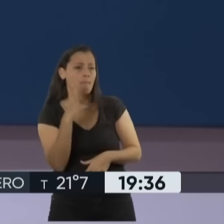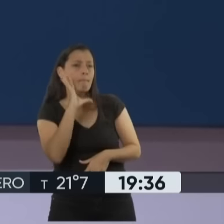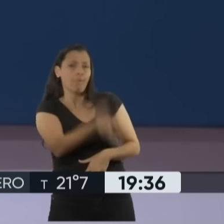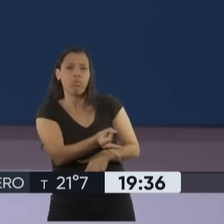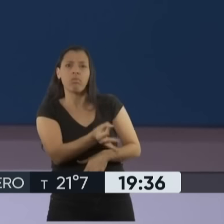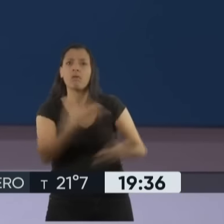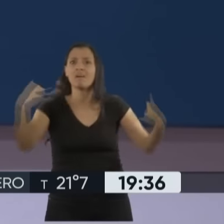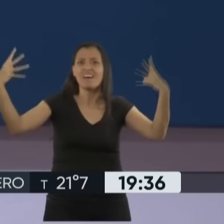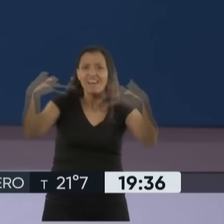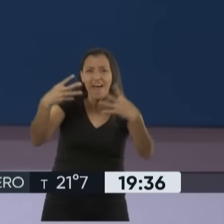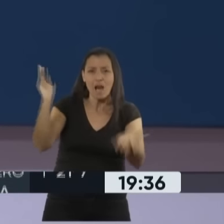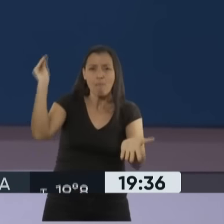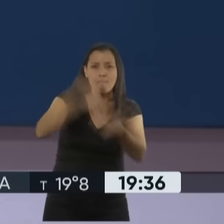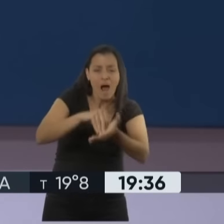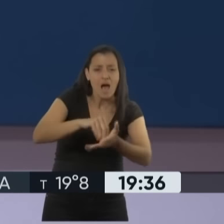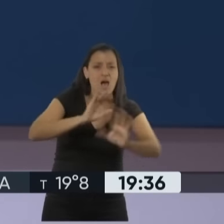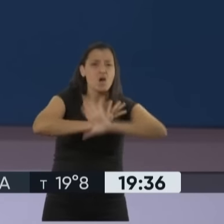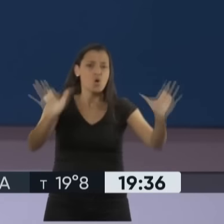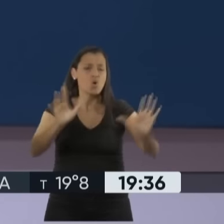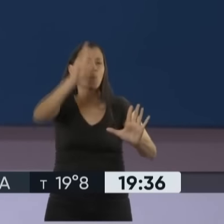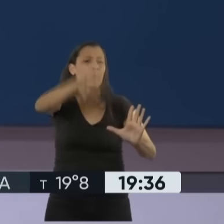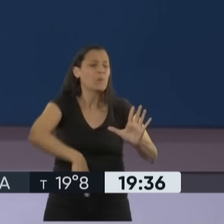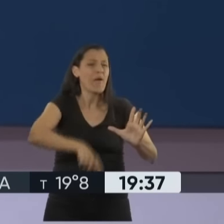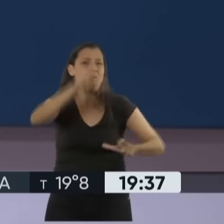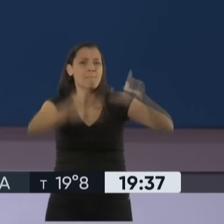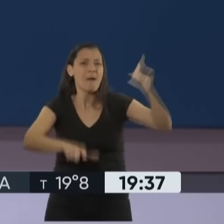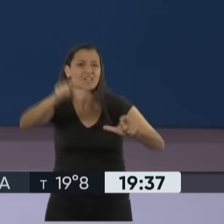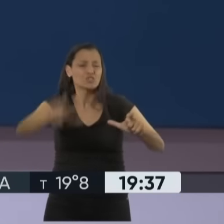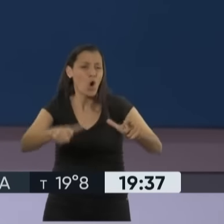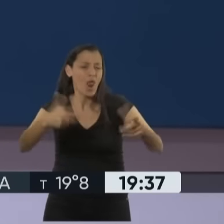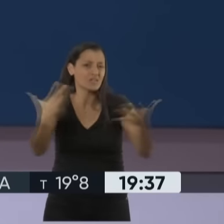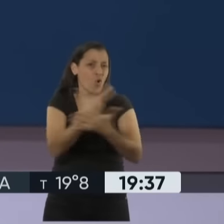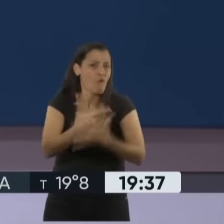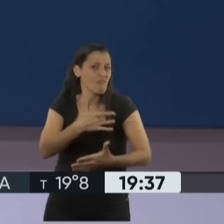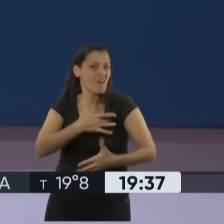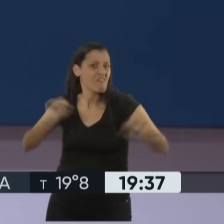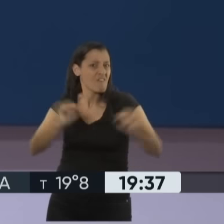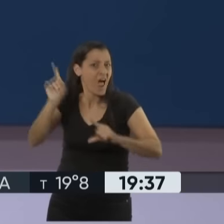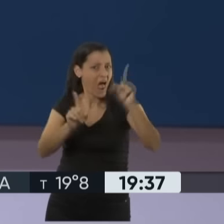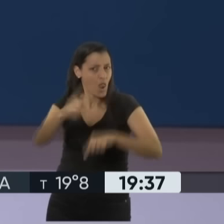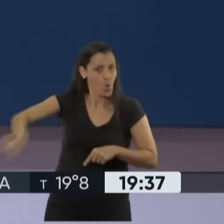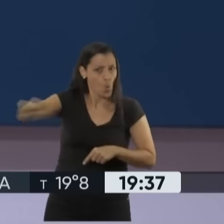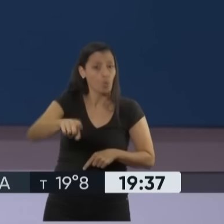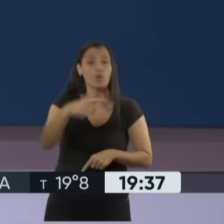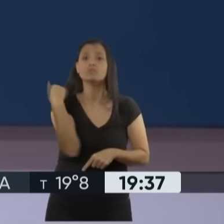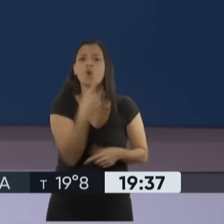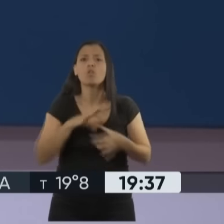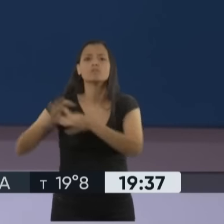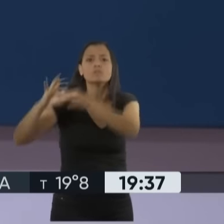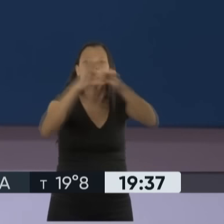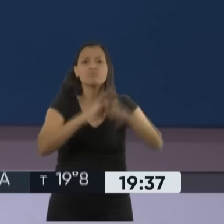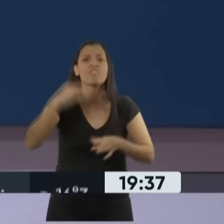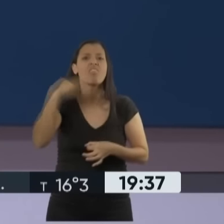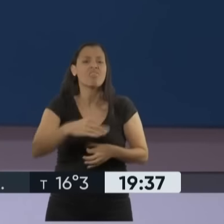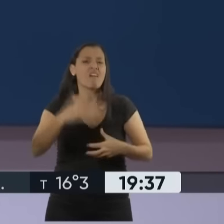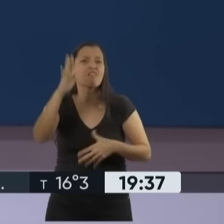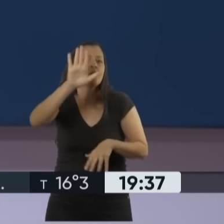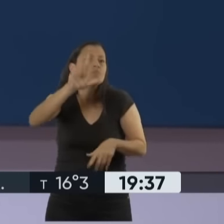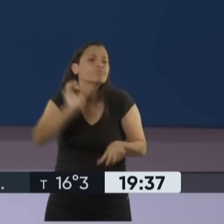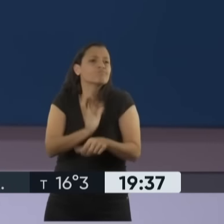como el triunfo de la insensibilidad humana debemos construir juntos en unidad